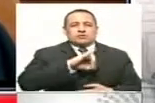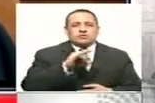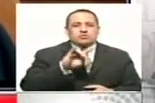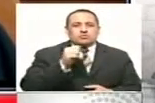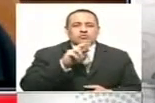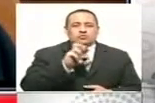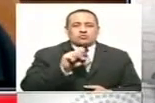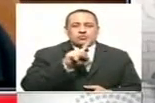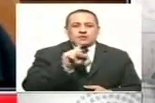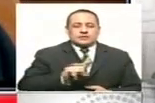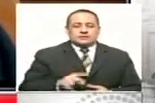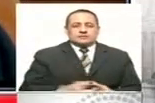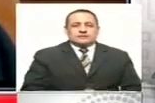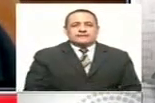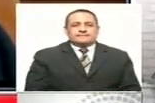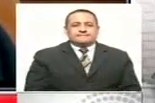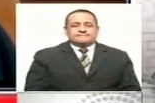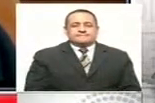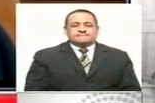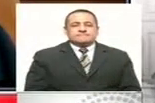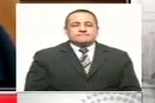Calle.